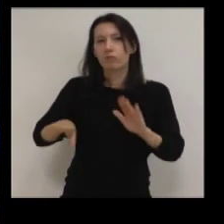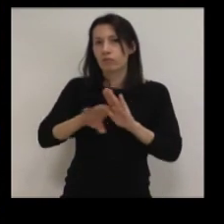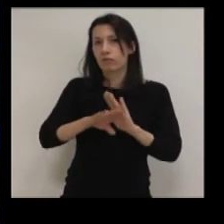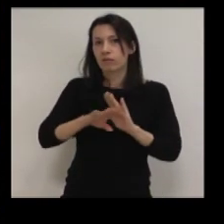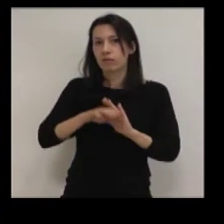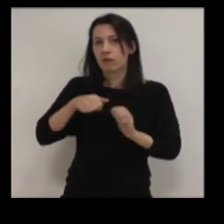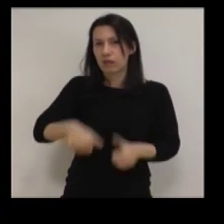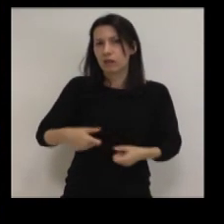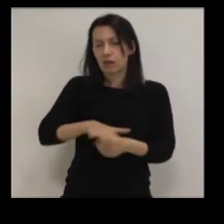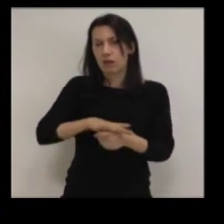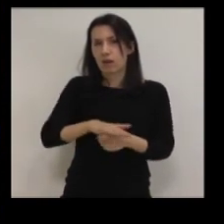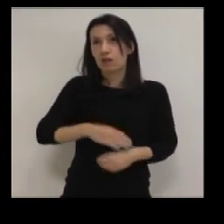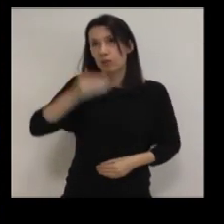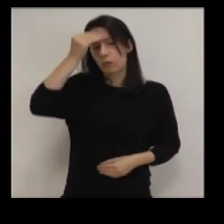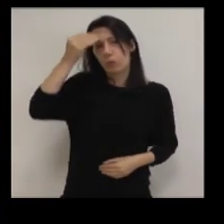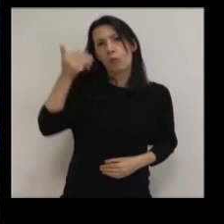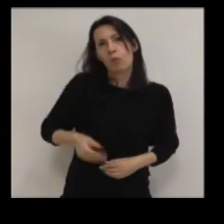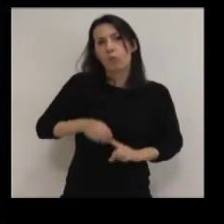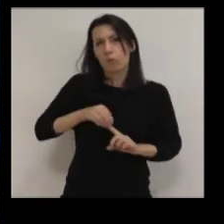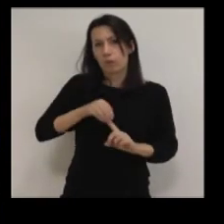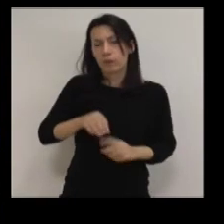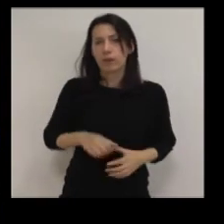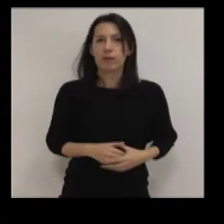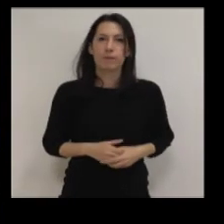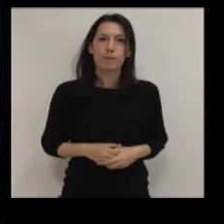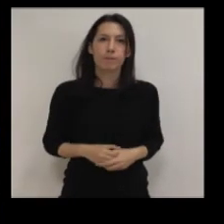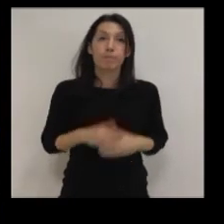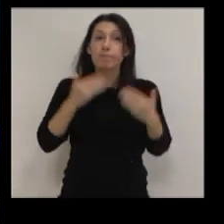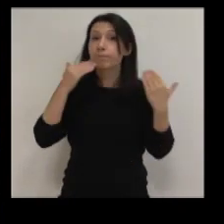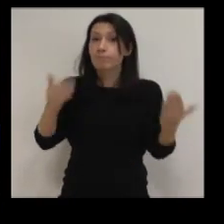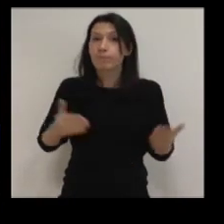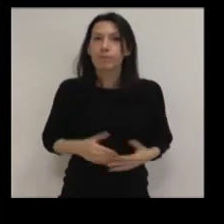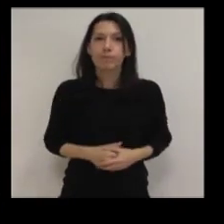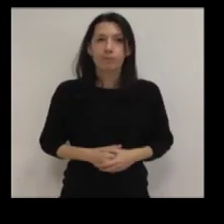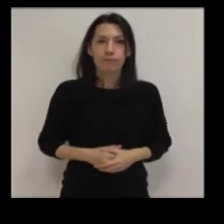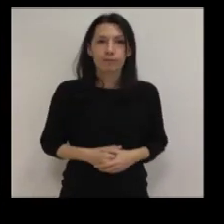que lo considero fundamental. Muchísimas gracias. Muchísimas gracias.